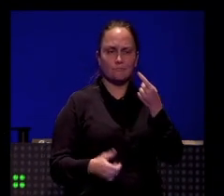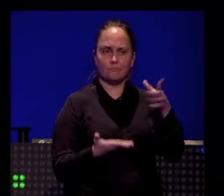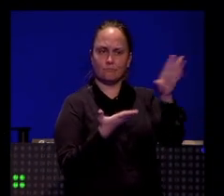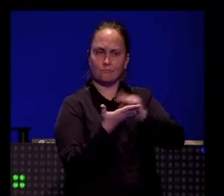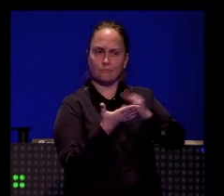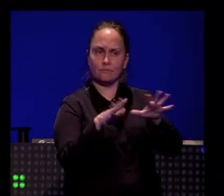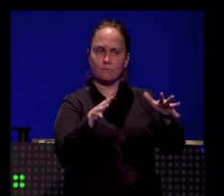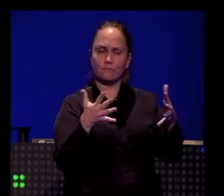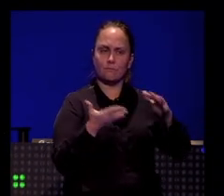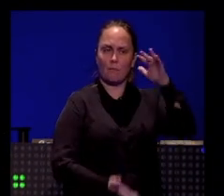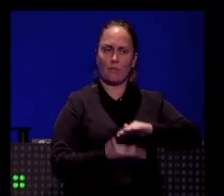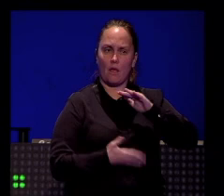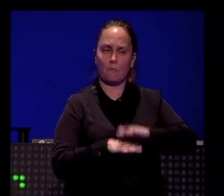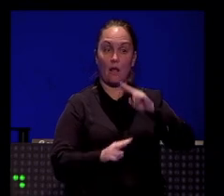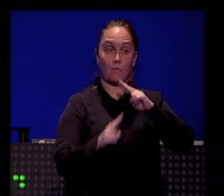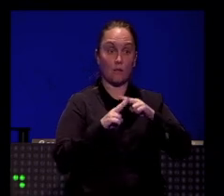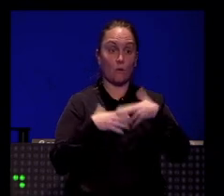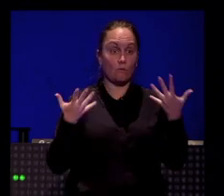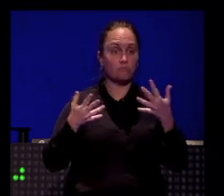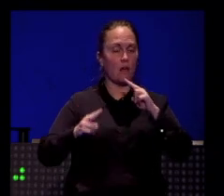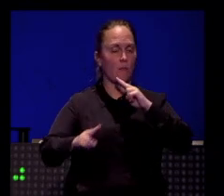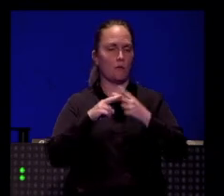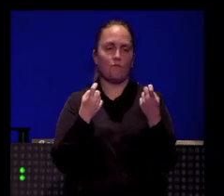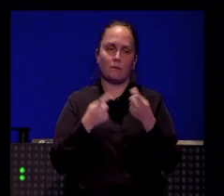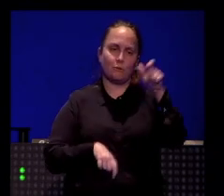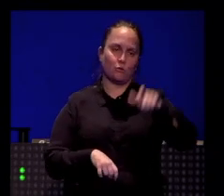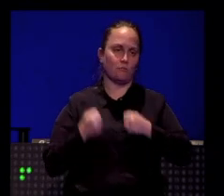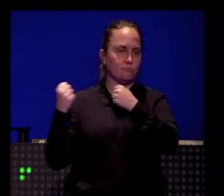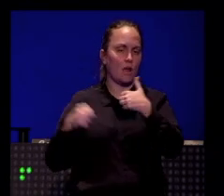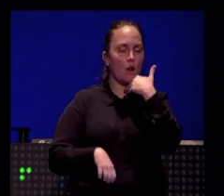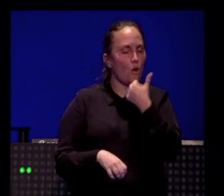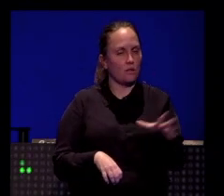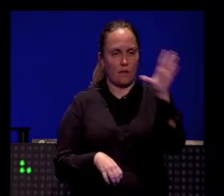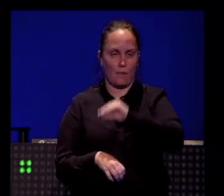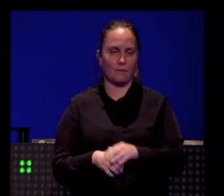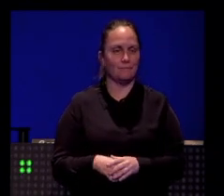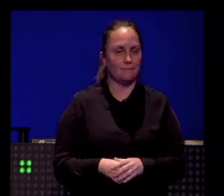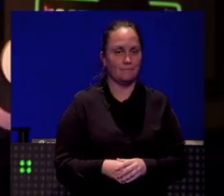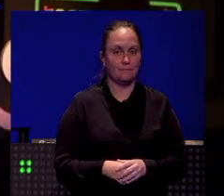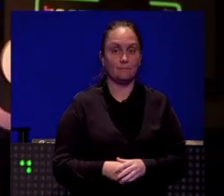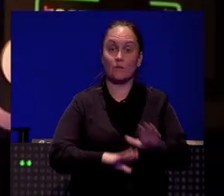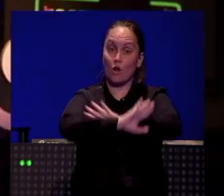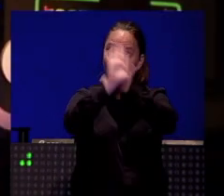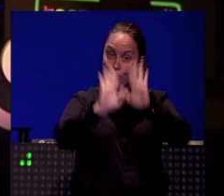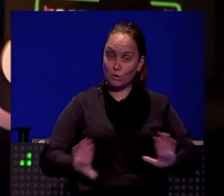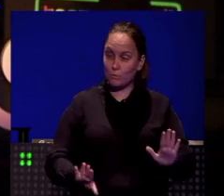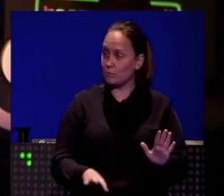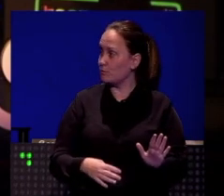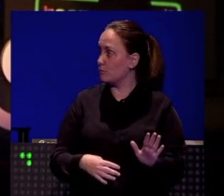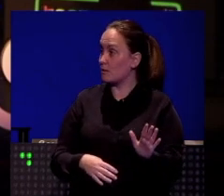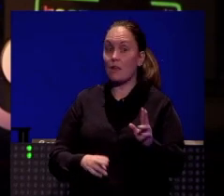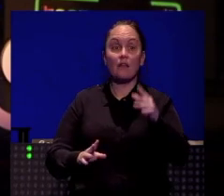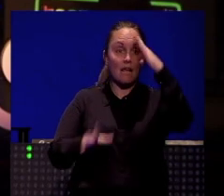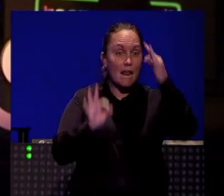día necesitan de gente que entienda los datos y por último no me traje a mi creer a los